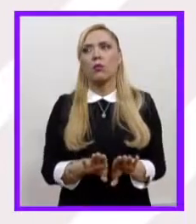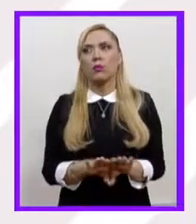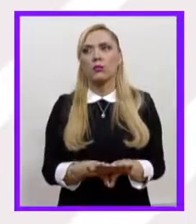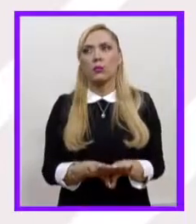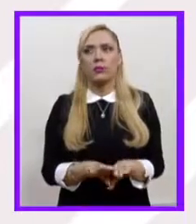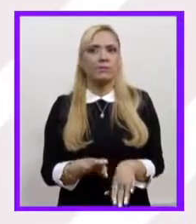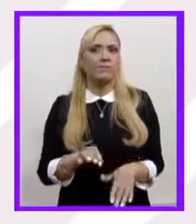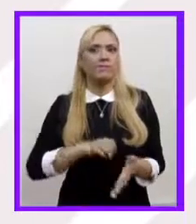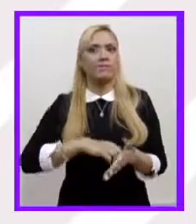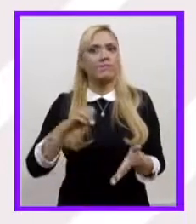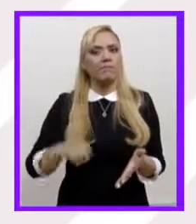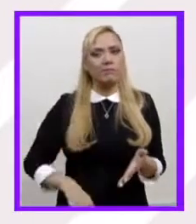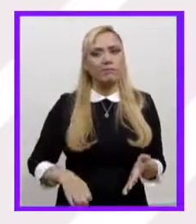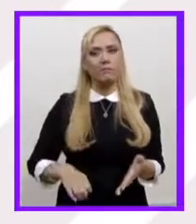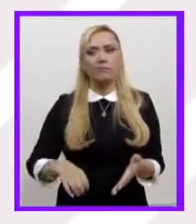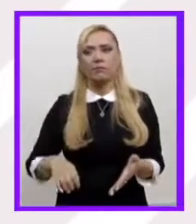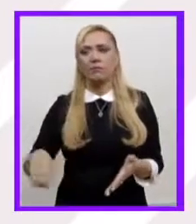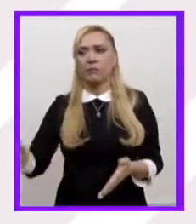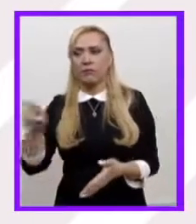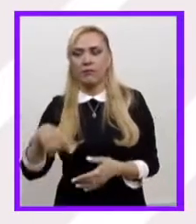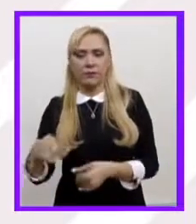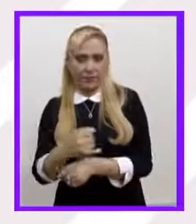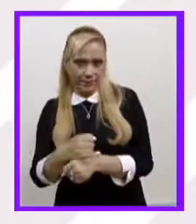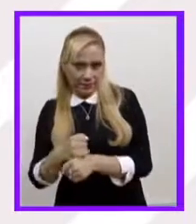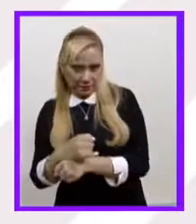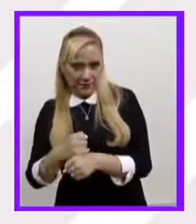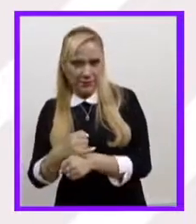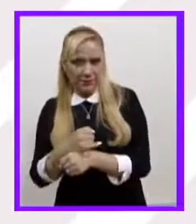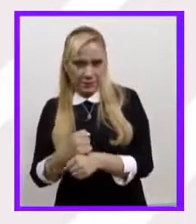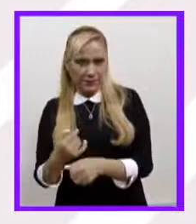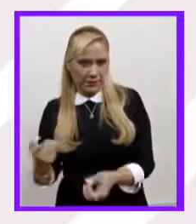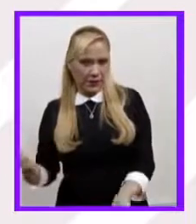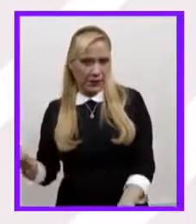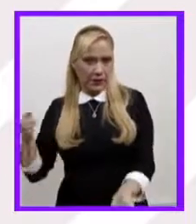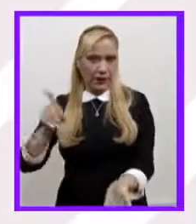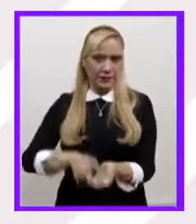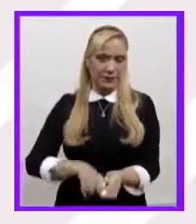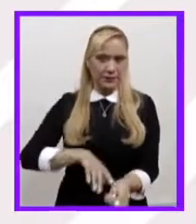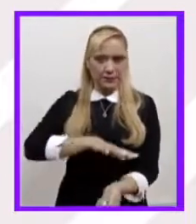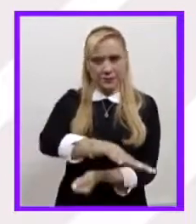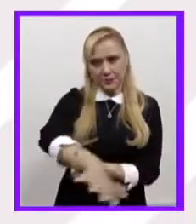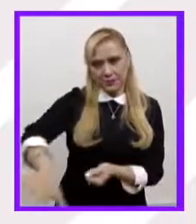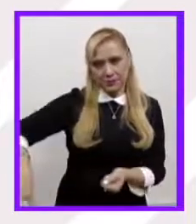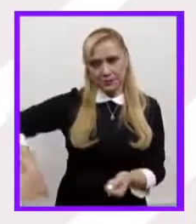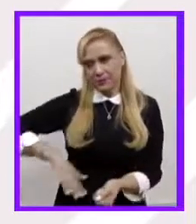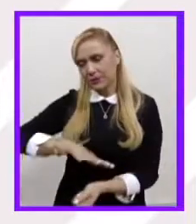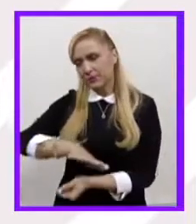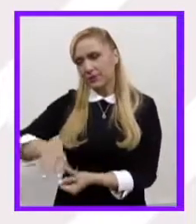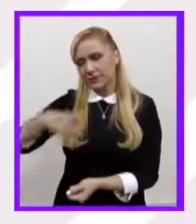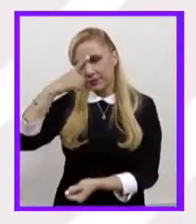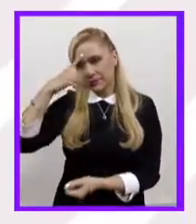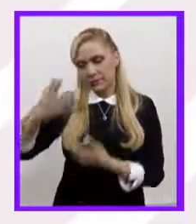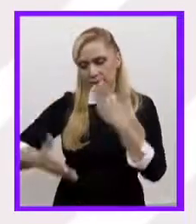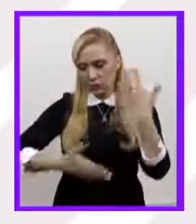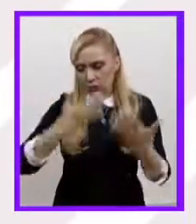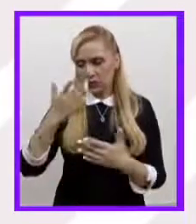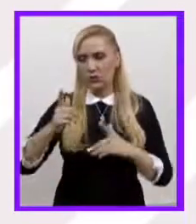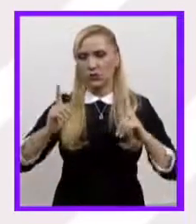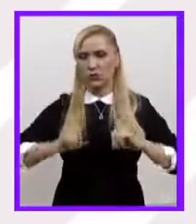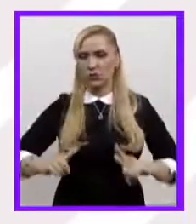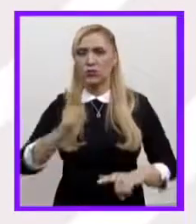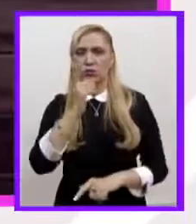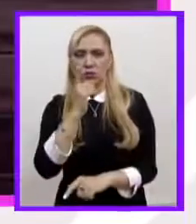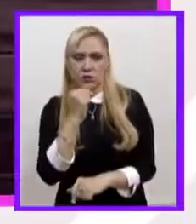que llevan a cabo tanto las investigadoras en el área, digamos, de investigación que tiene que ver con las fiscalías